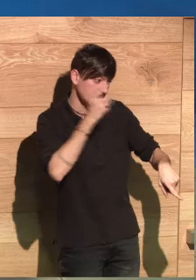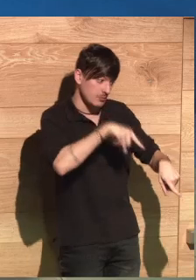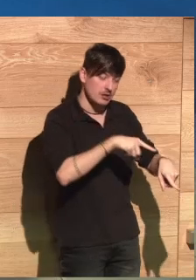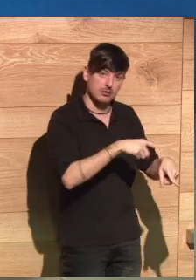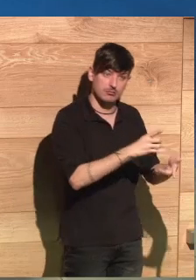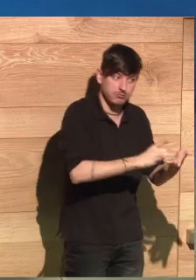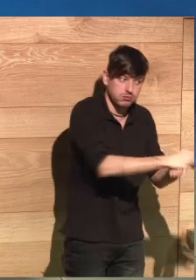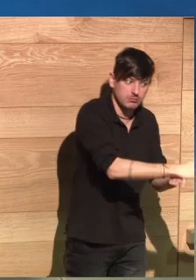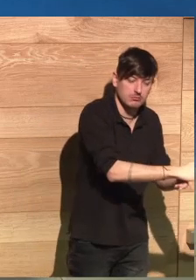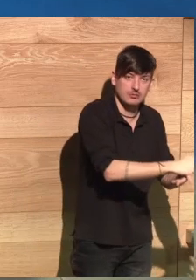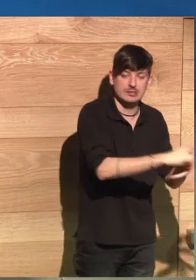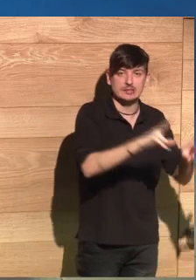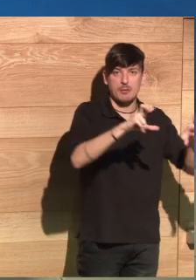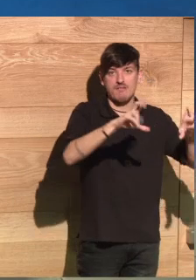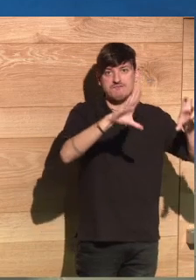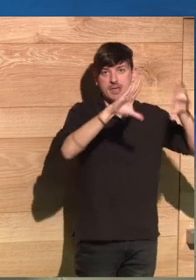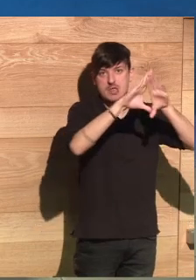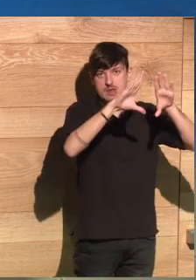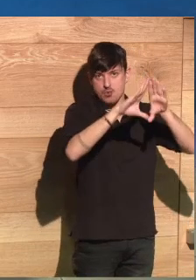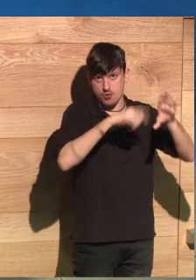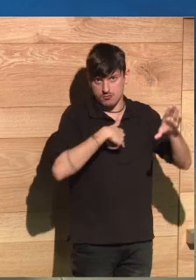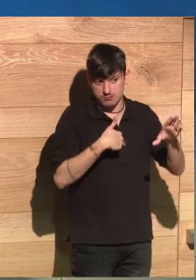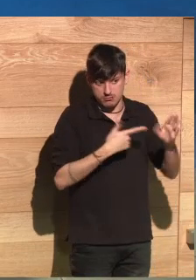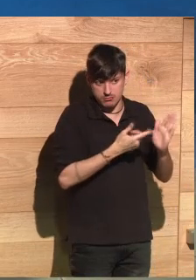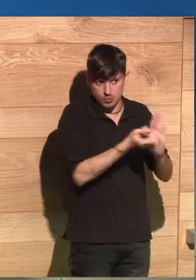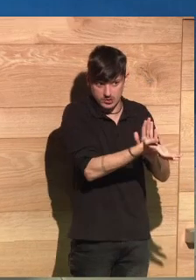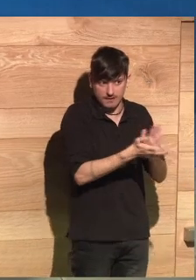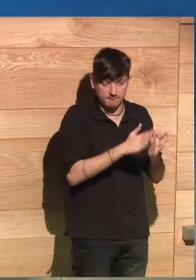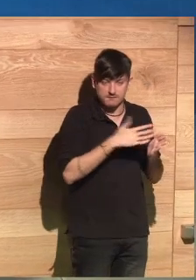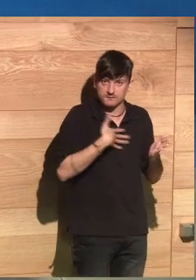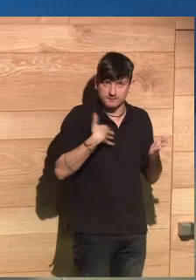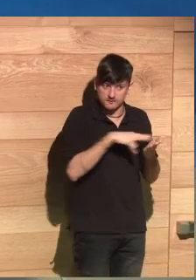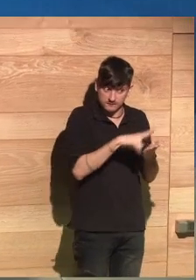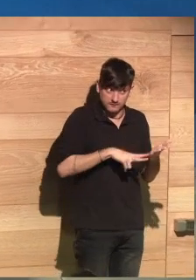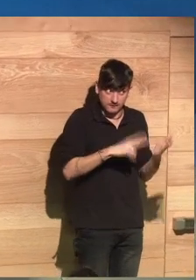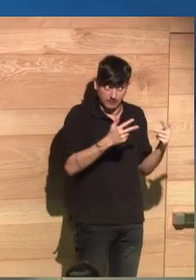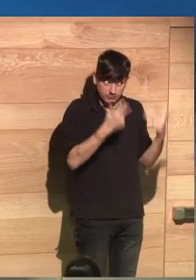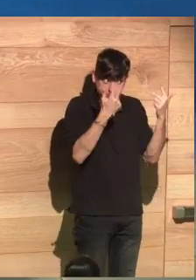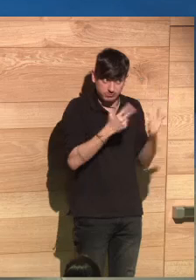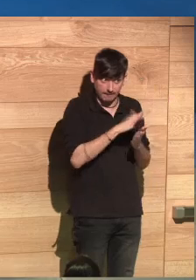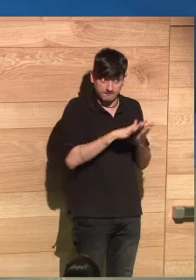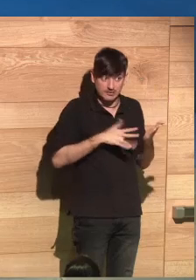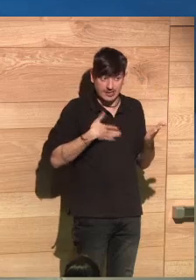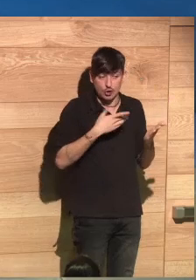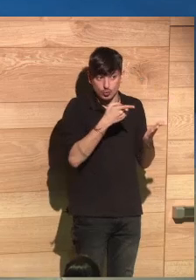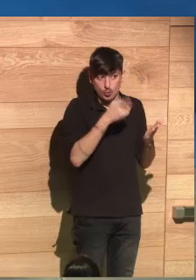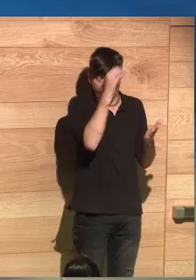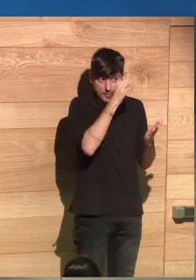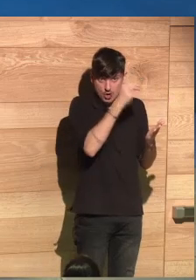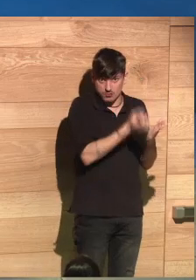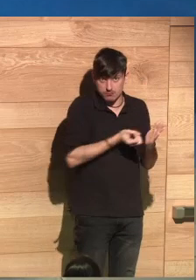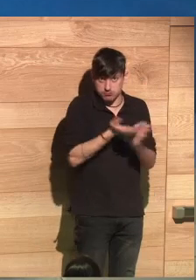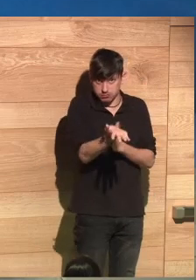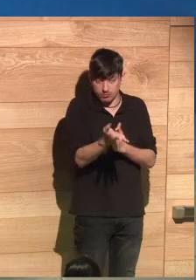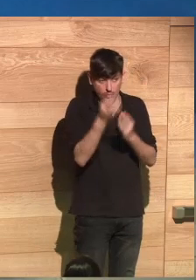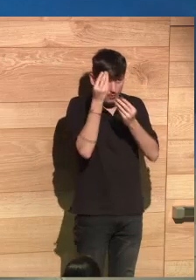tema del feminismo. Si me permites voy a leer un trocito nada más y te invitaría a que hicieras tu reflexión, ¿no? Sobre